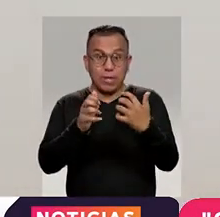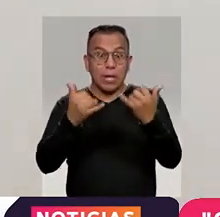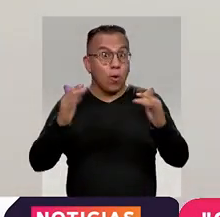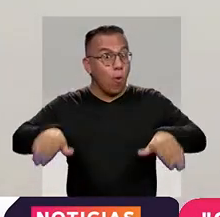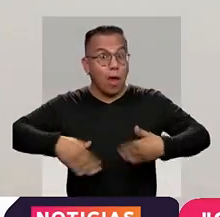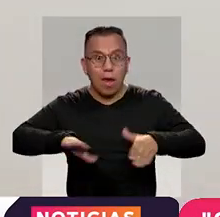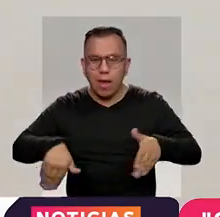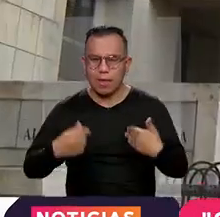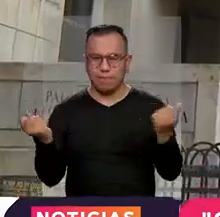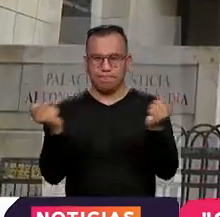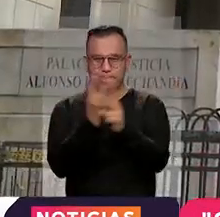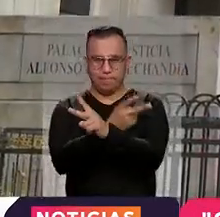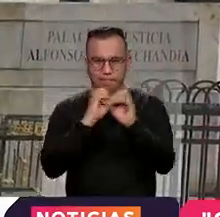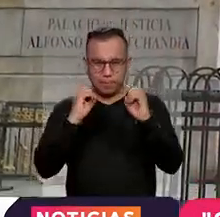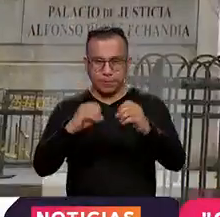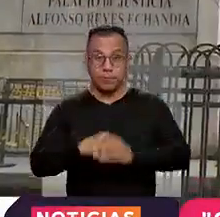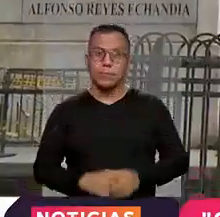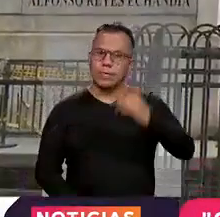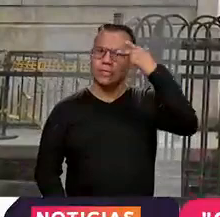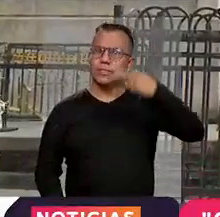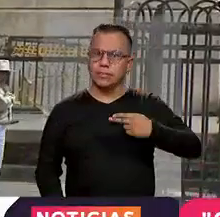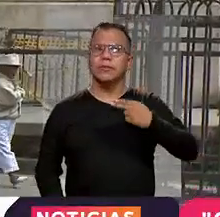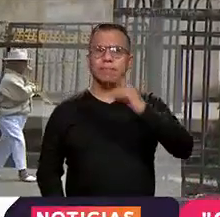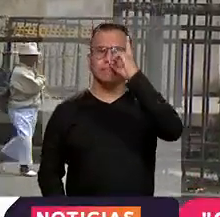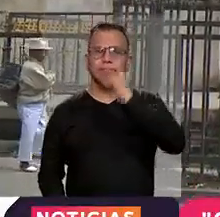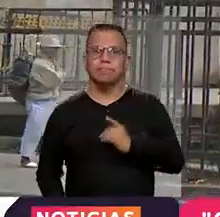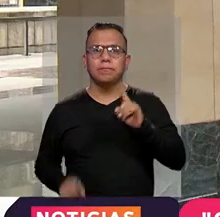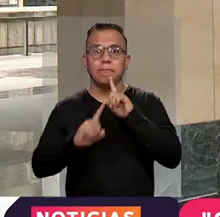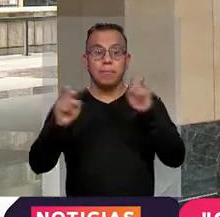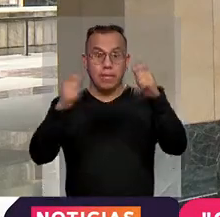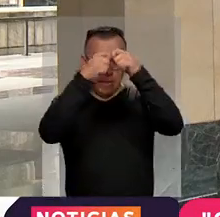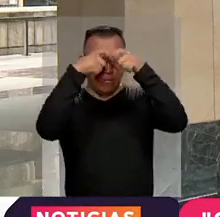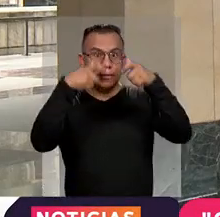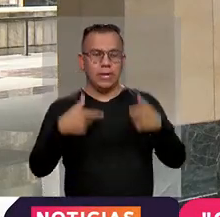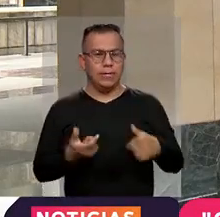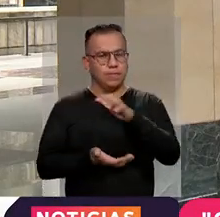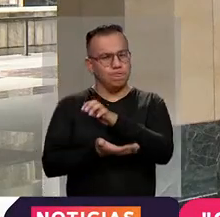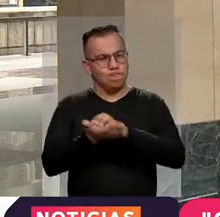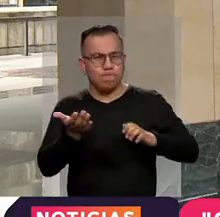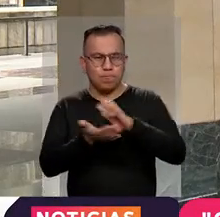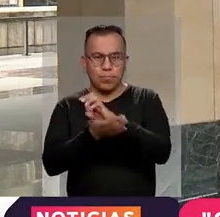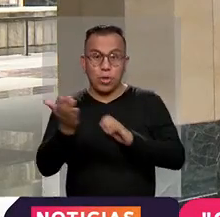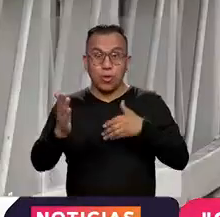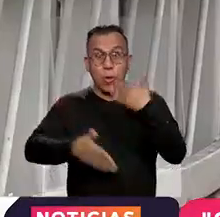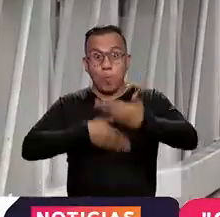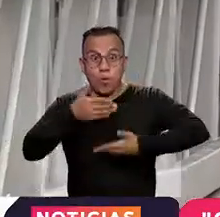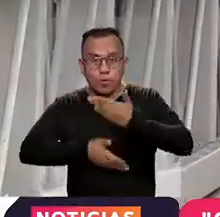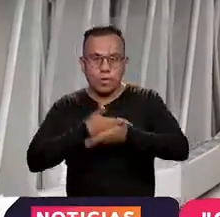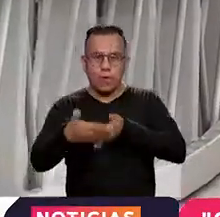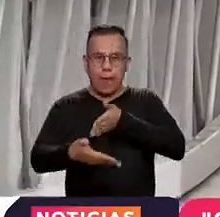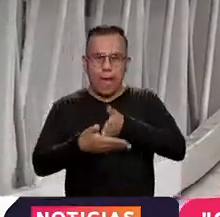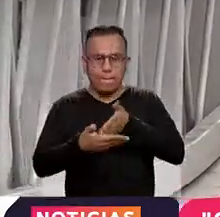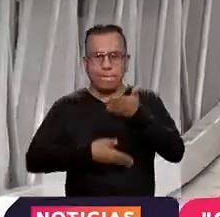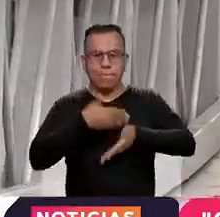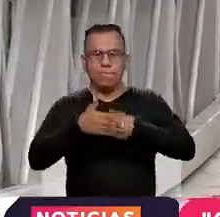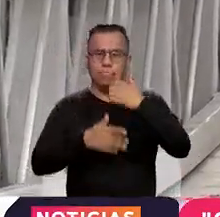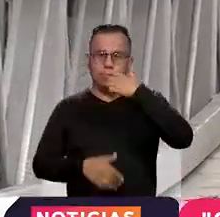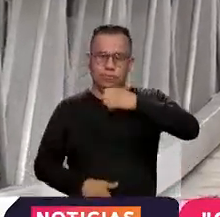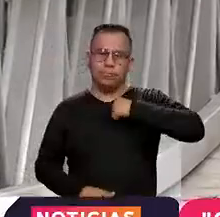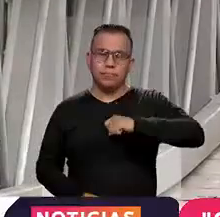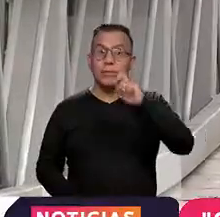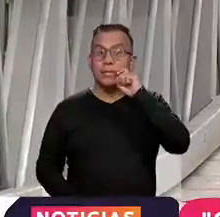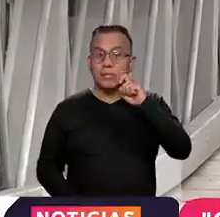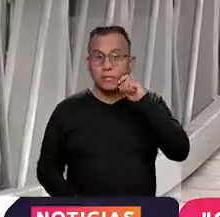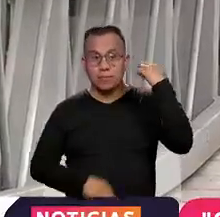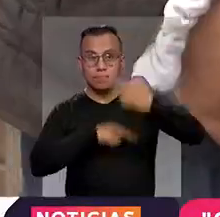que no haya violencia. La histórica decisión también exige por parte del Estado la eliminación de cualquier obstáculo para el ejercicio de los derechos sexuales